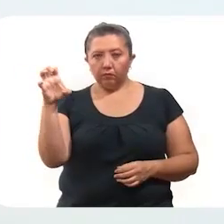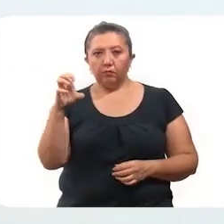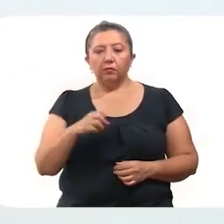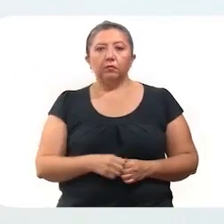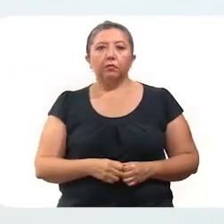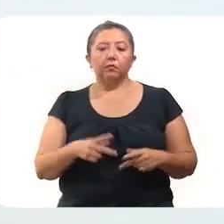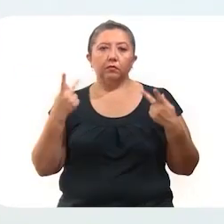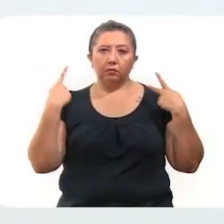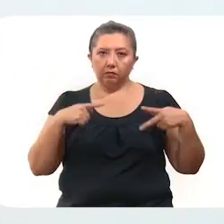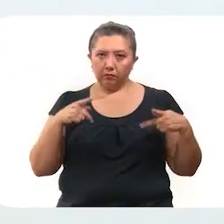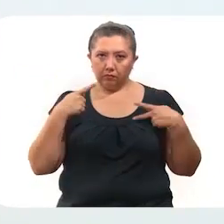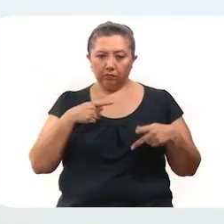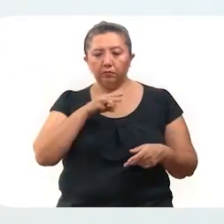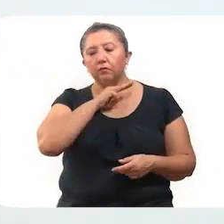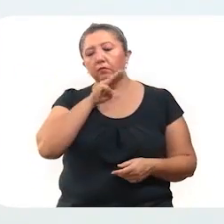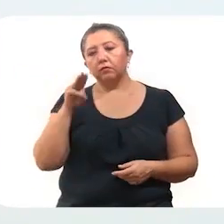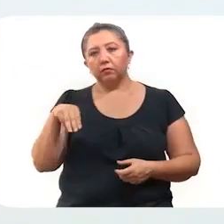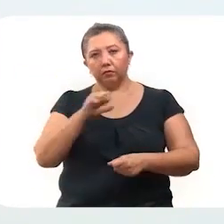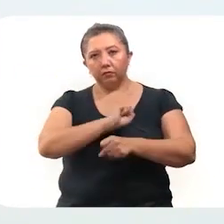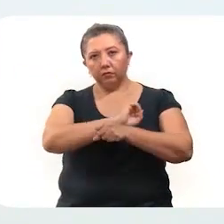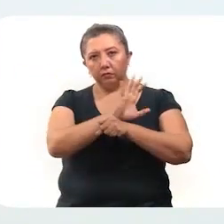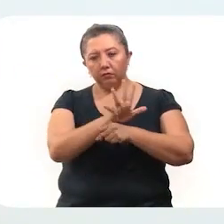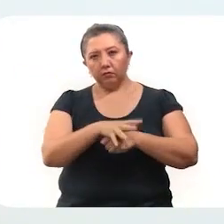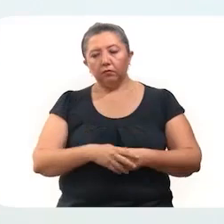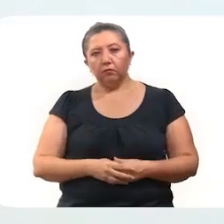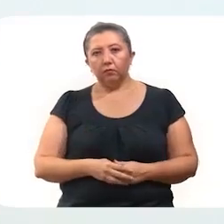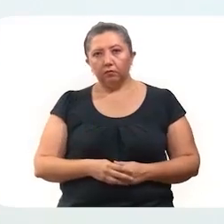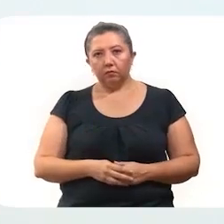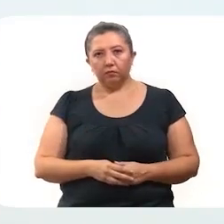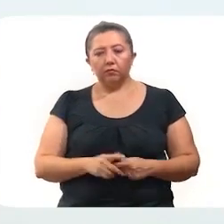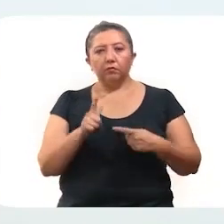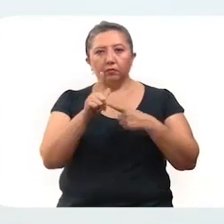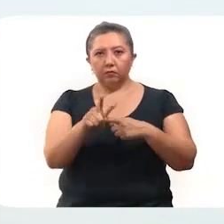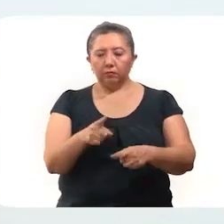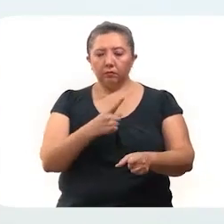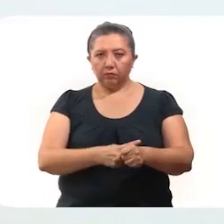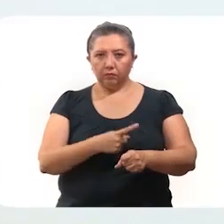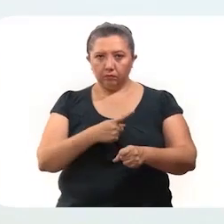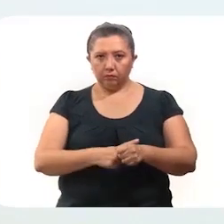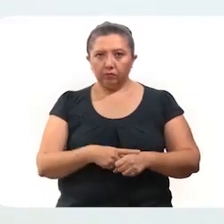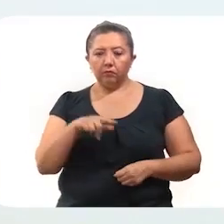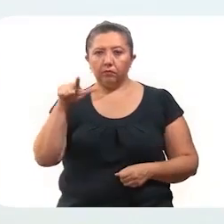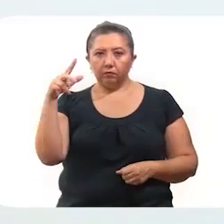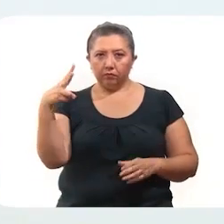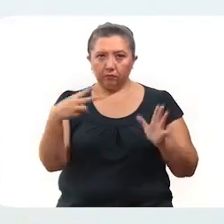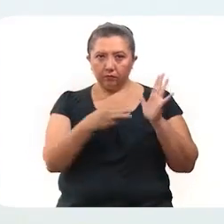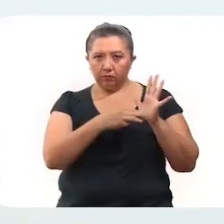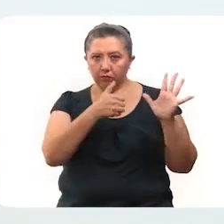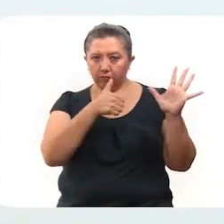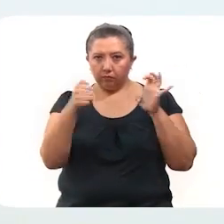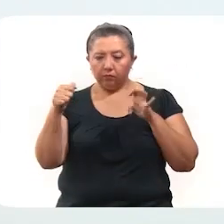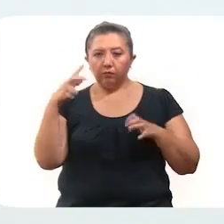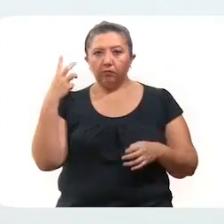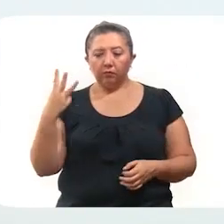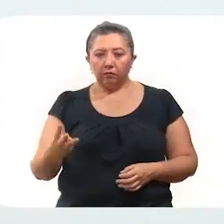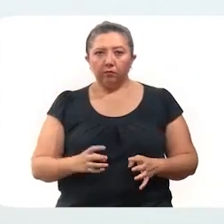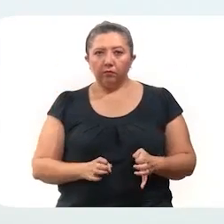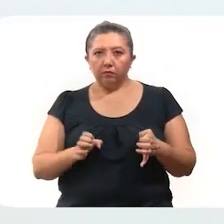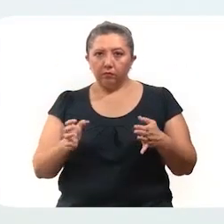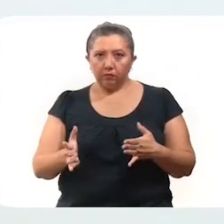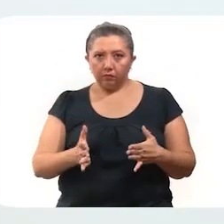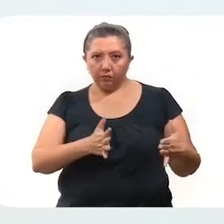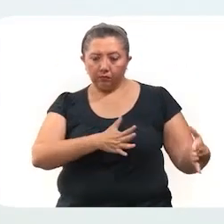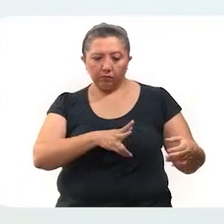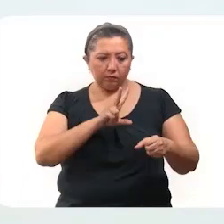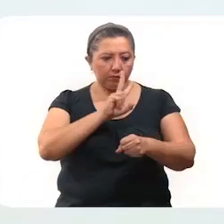6.500 las personas fallecidas a causa del coronavirus. De los casos activos, 2.603 están